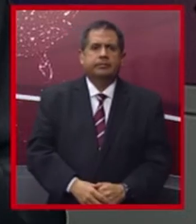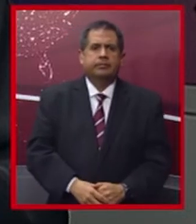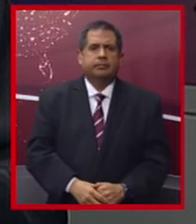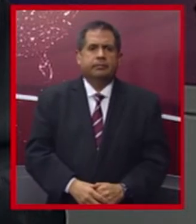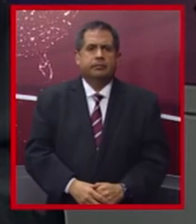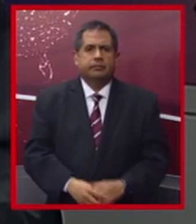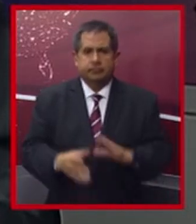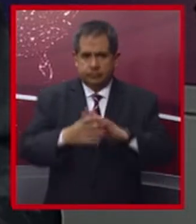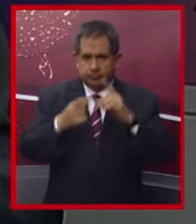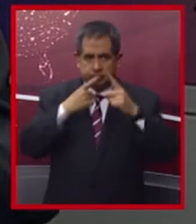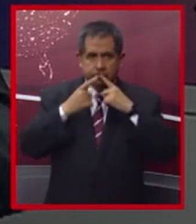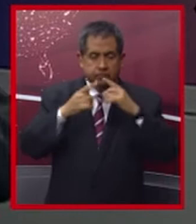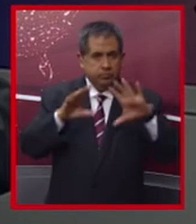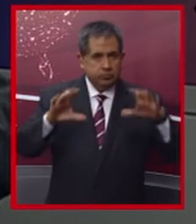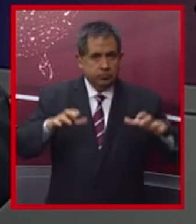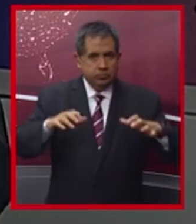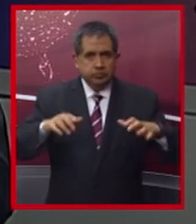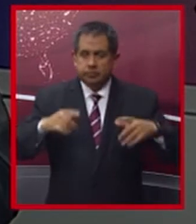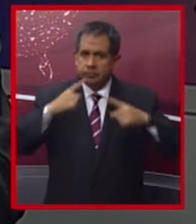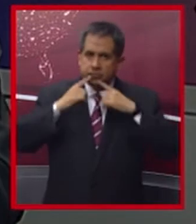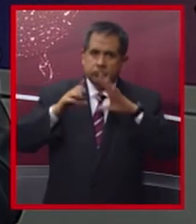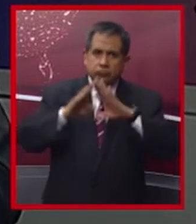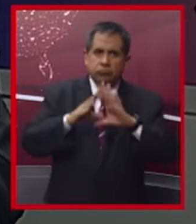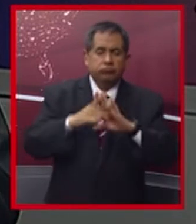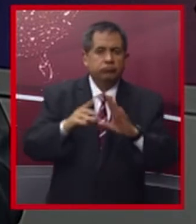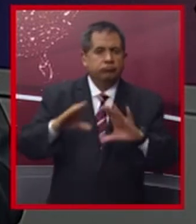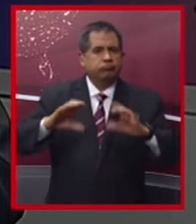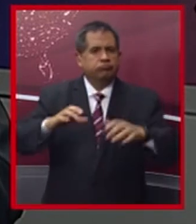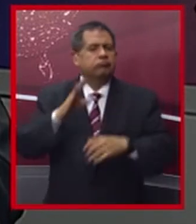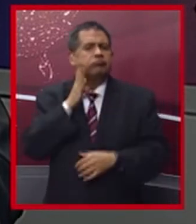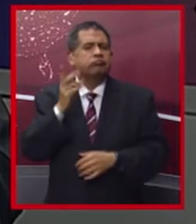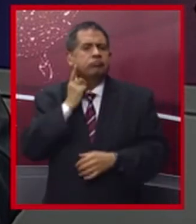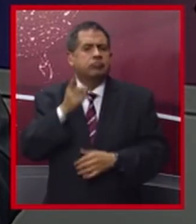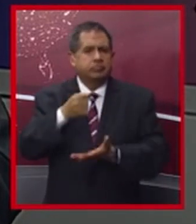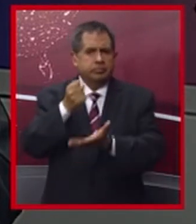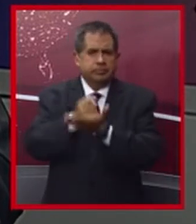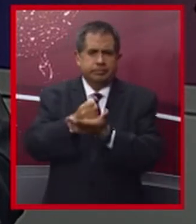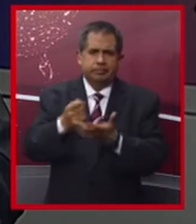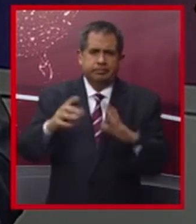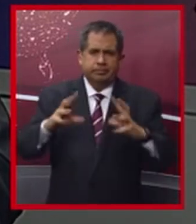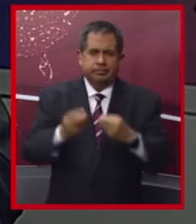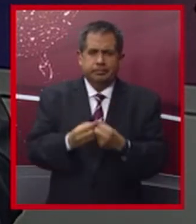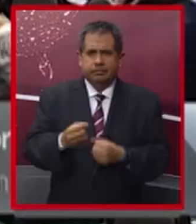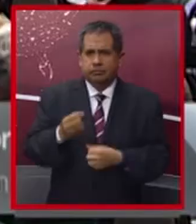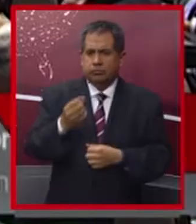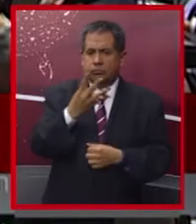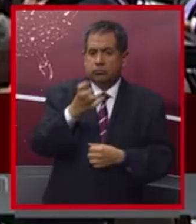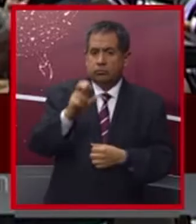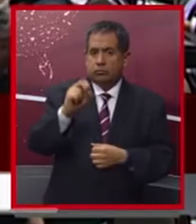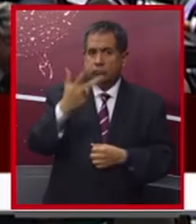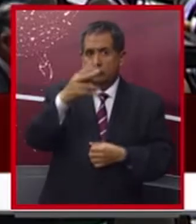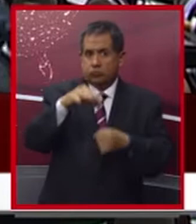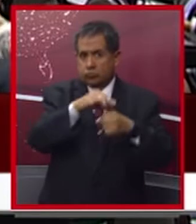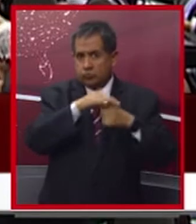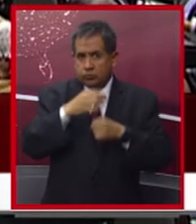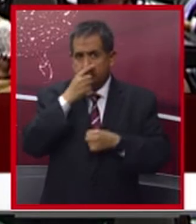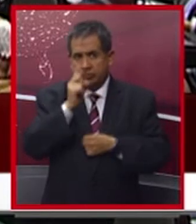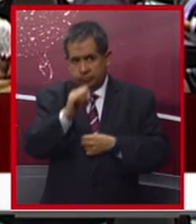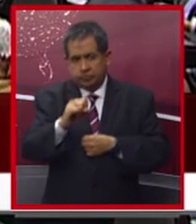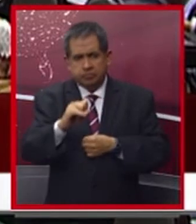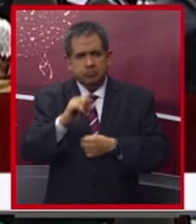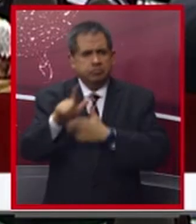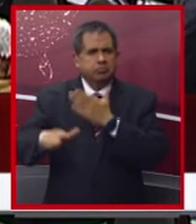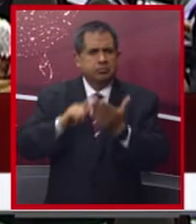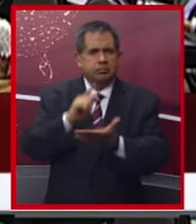Bueno, luego de fijarse las posturas y analizarse el dictamen, el Pleno de la Cámara de Diputados aprobó por unanimidad de 408 votos a favor